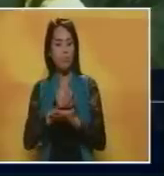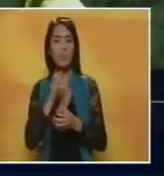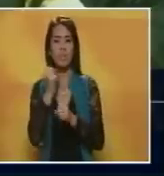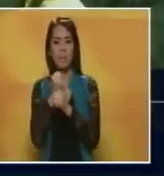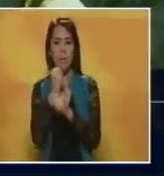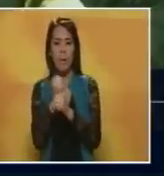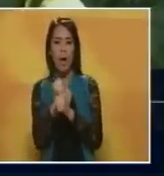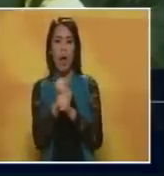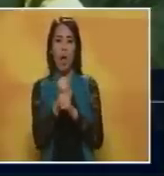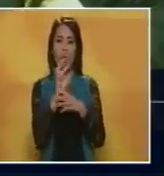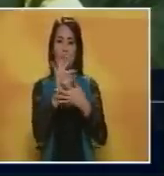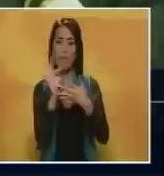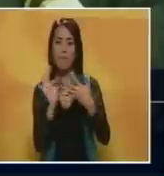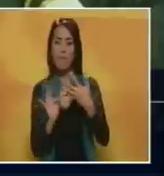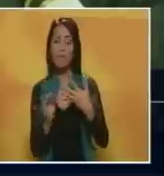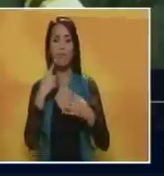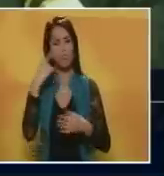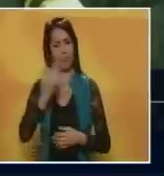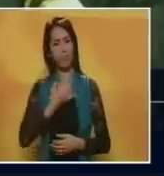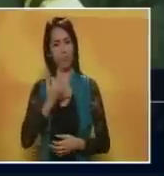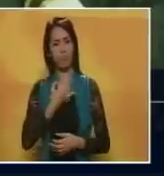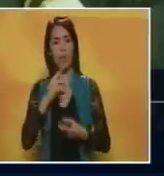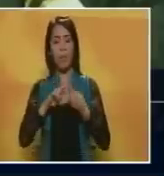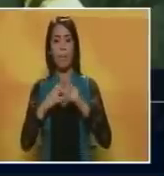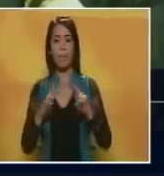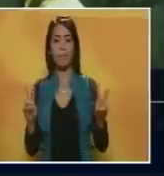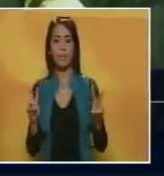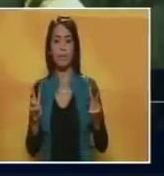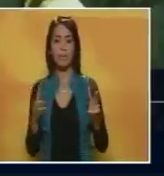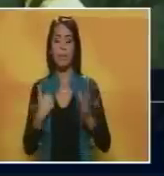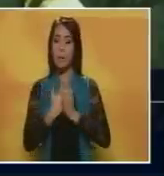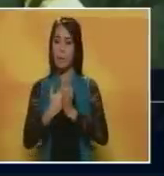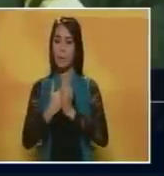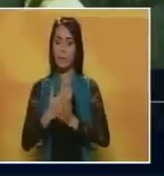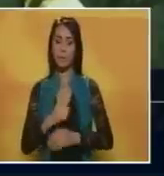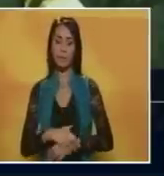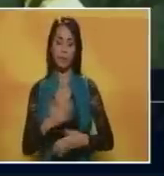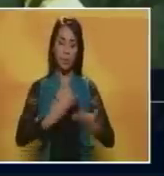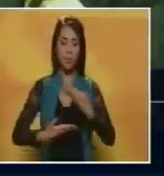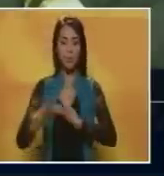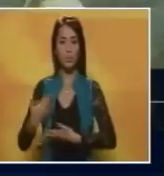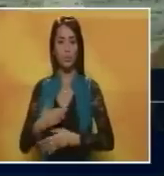de funcionamiento sea un clima verdaderamente de paz y colaborativo